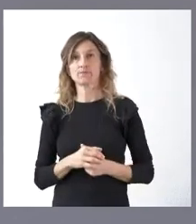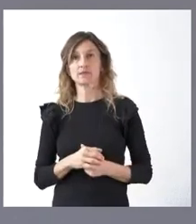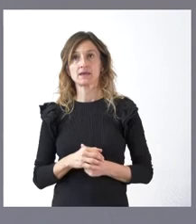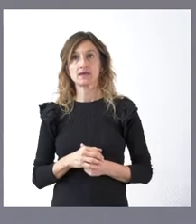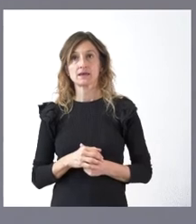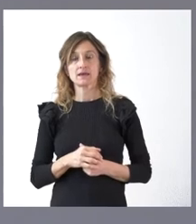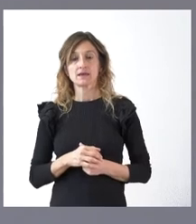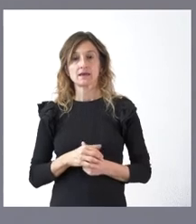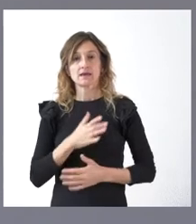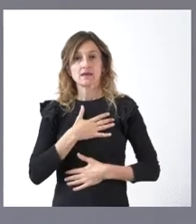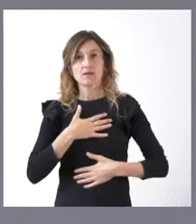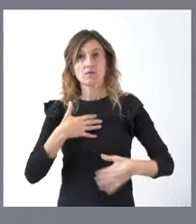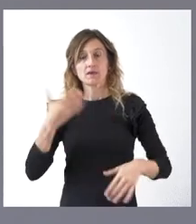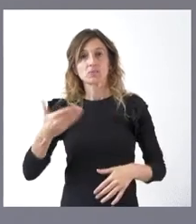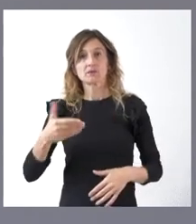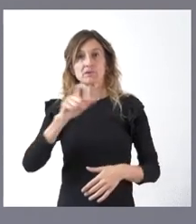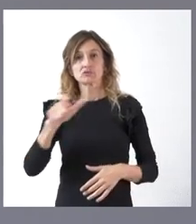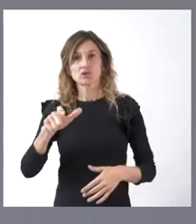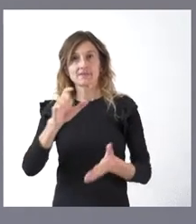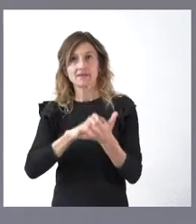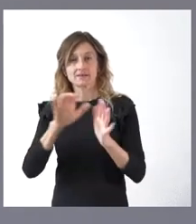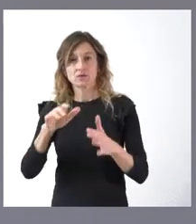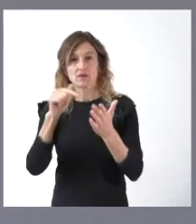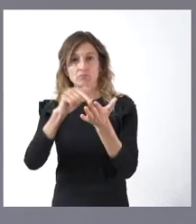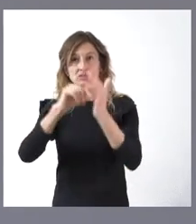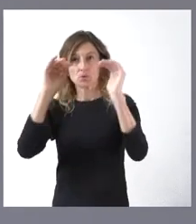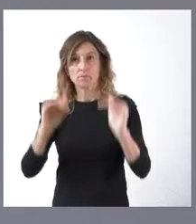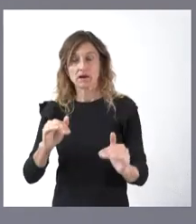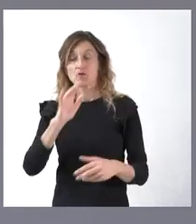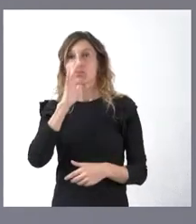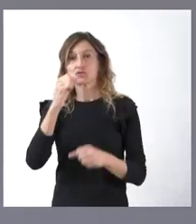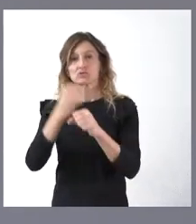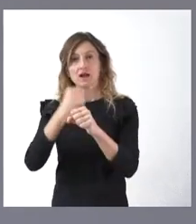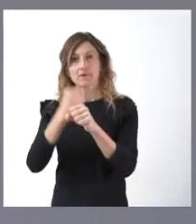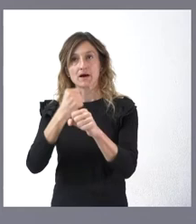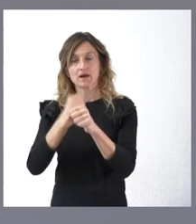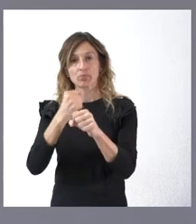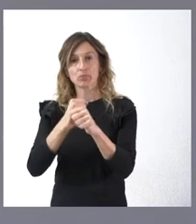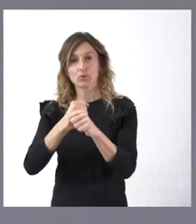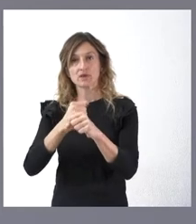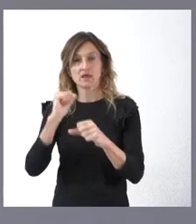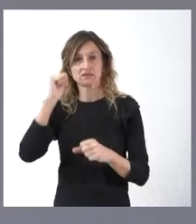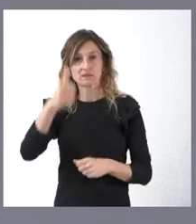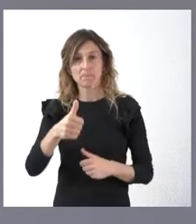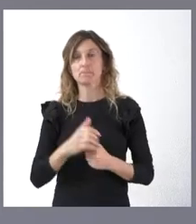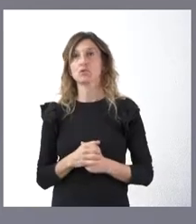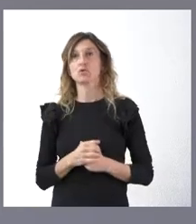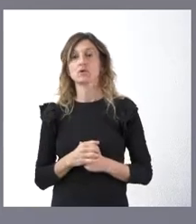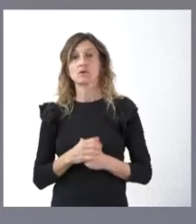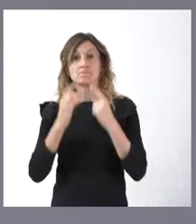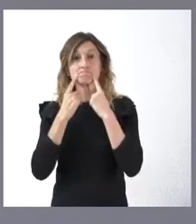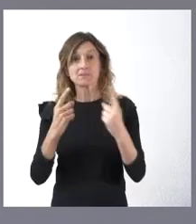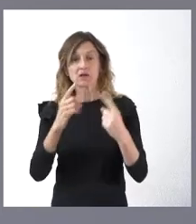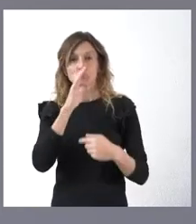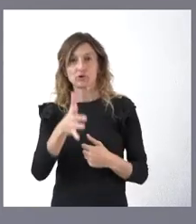además que es bueno para la gente de Castilla y león beneficios esta bajada de impuestos y por eso ya vamos trabajando un tiempo y por eso quizá fuimos los primeros